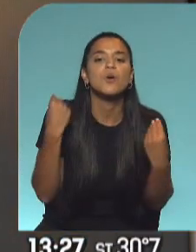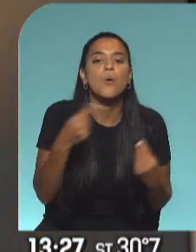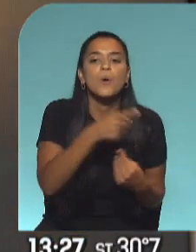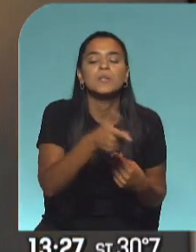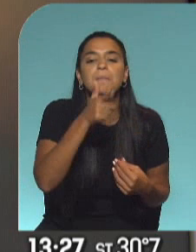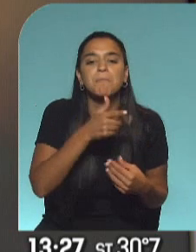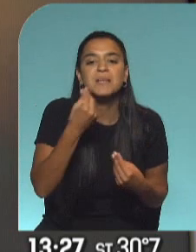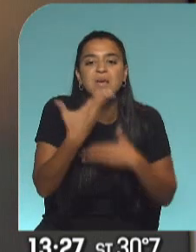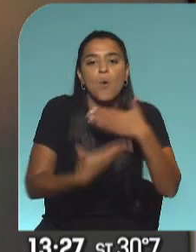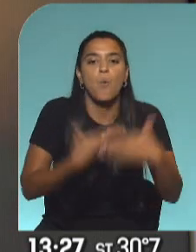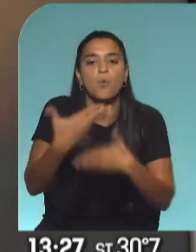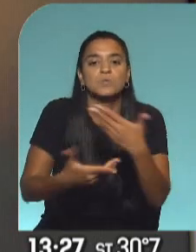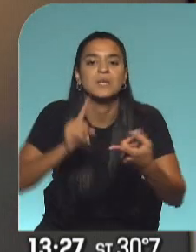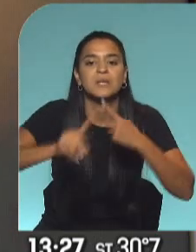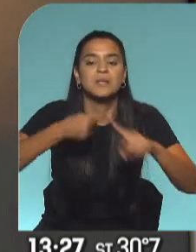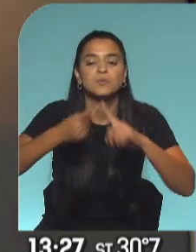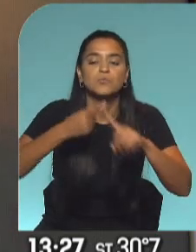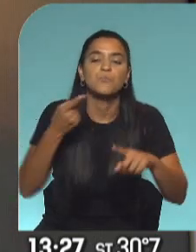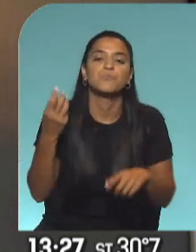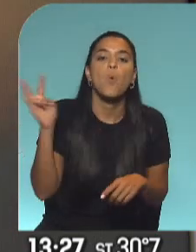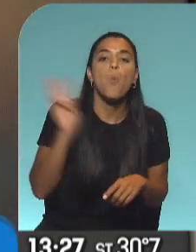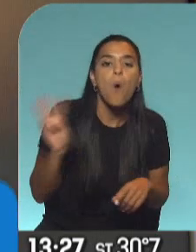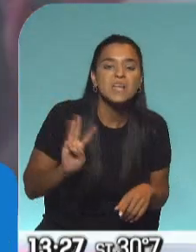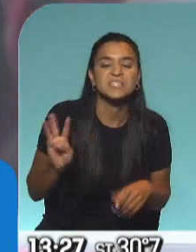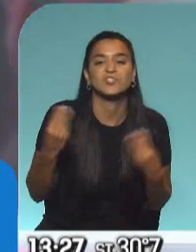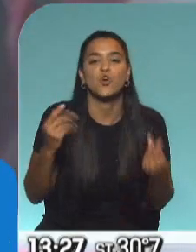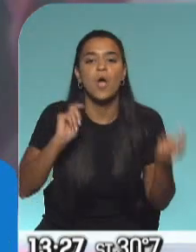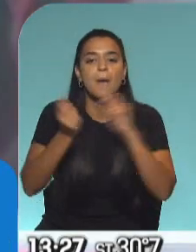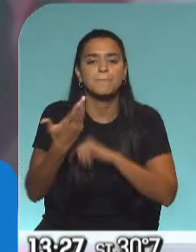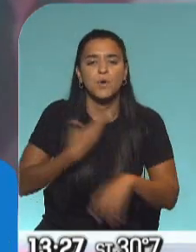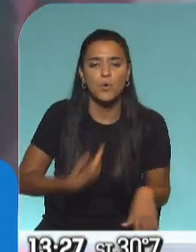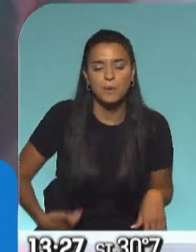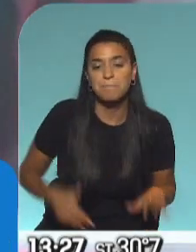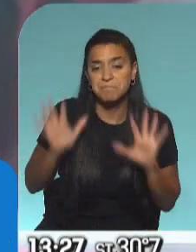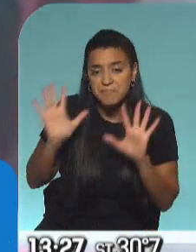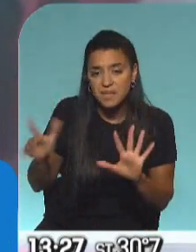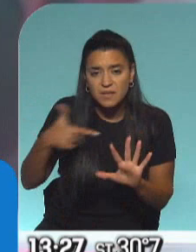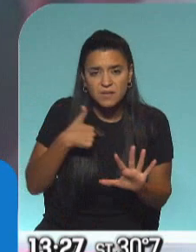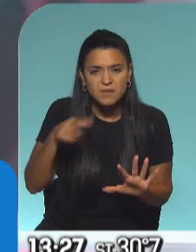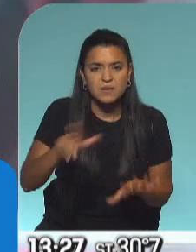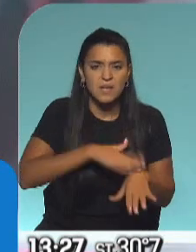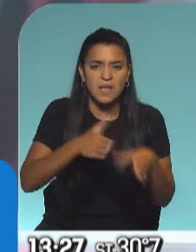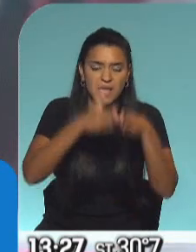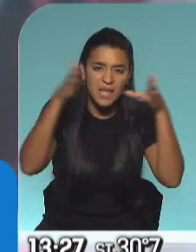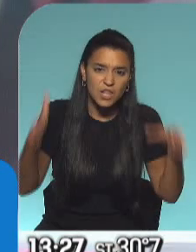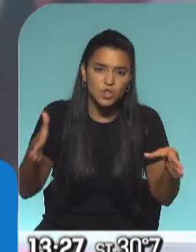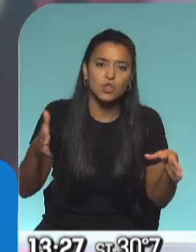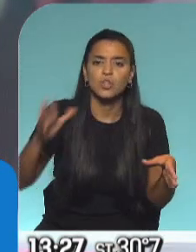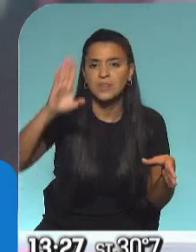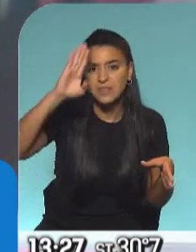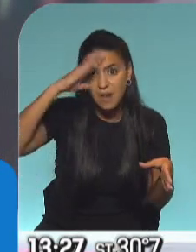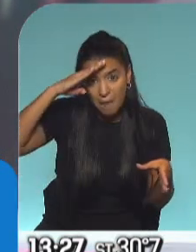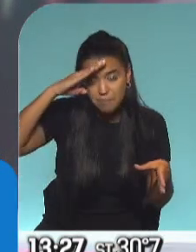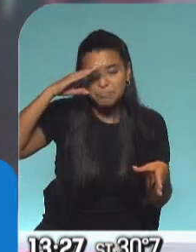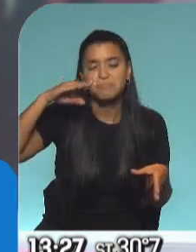parece que va a evolucionar la relación con Washington a partir del cambio de gobierno? Mira, después de la enloquecida gestión de Trump